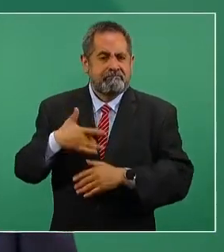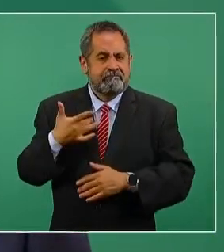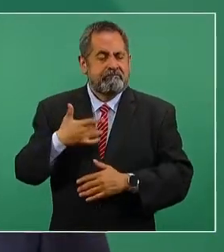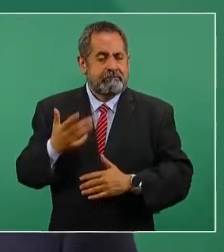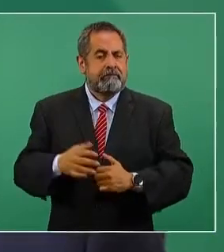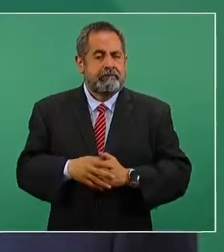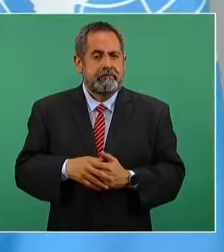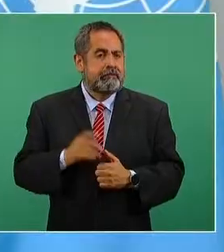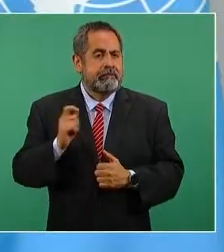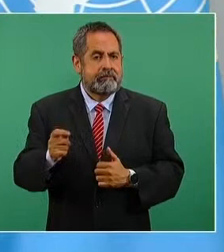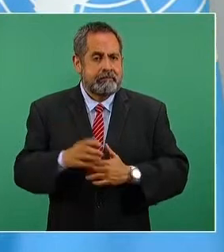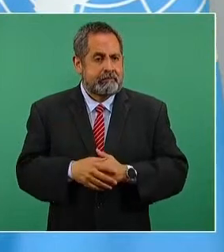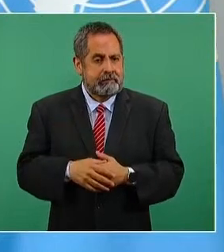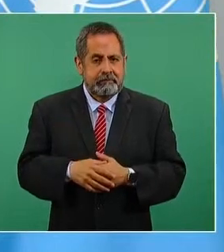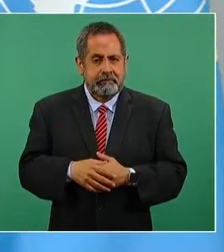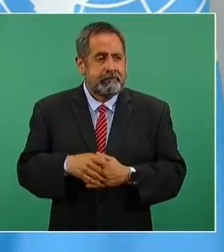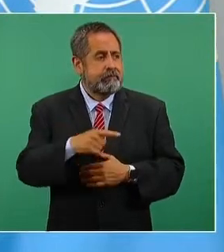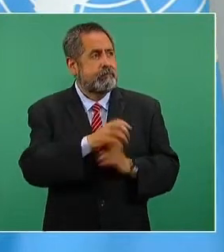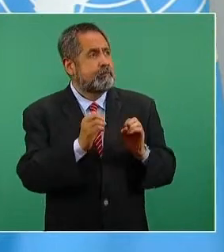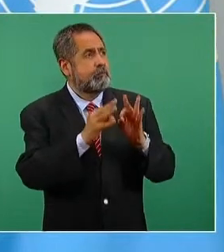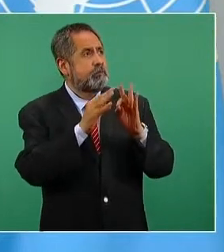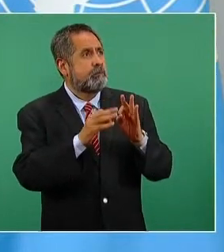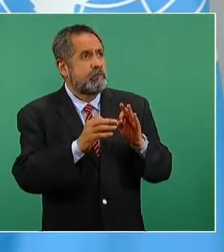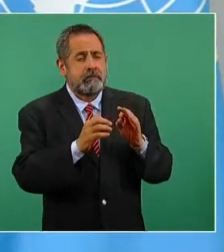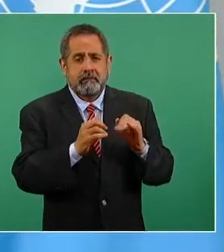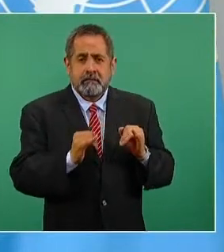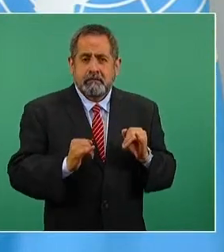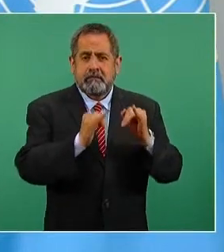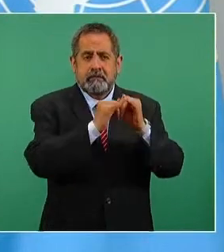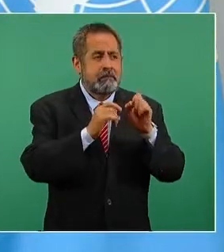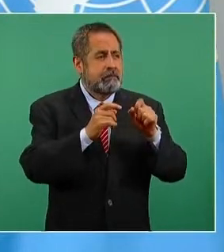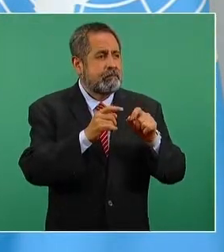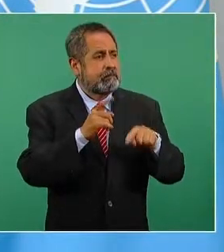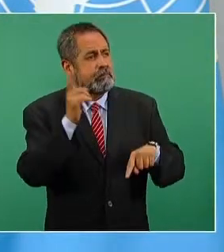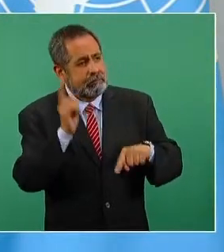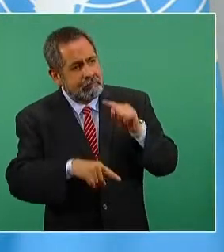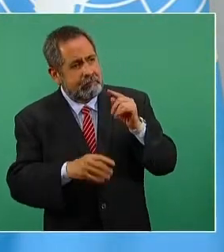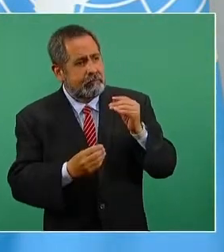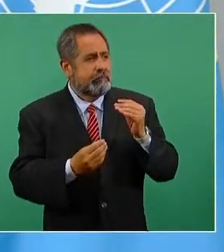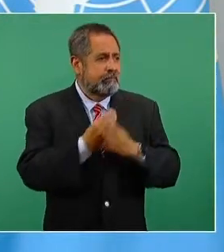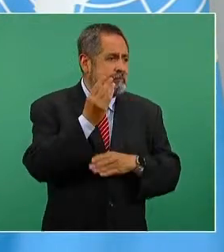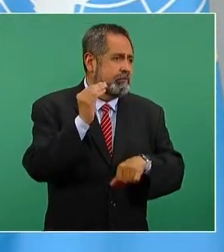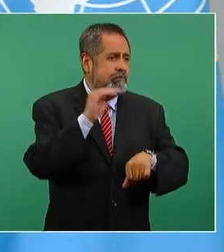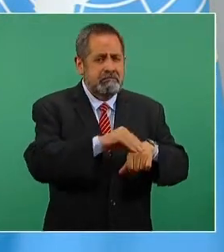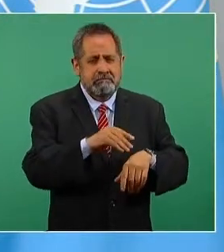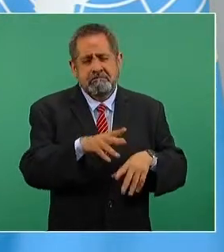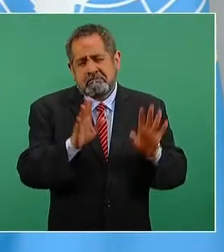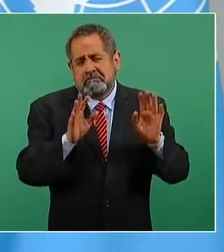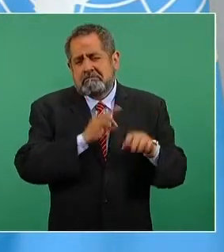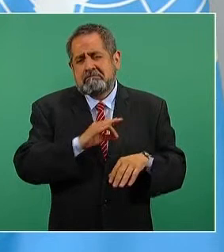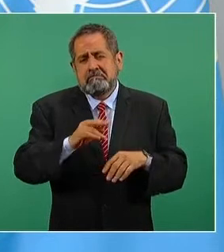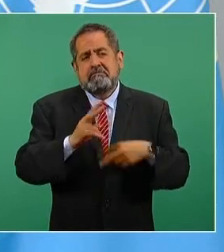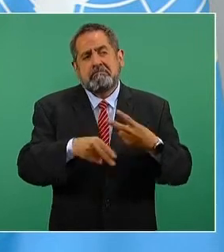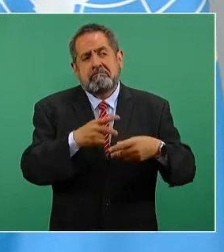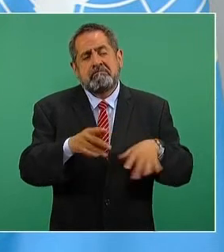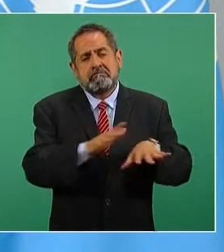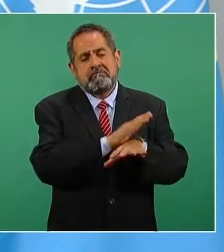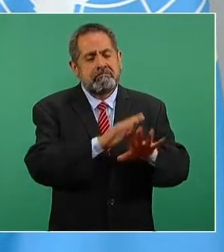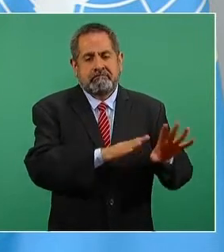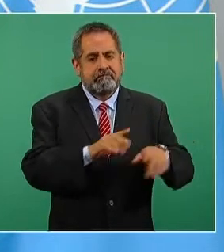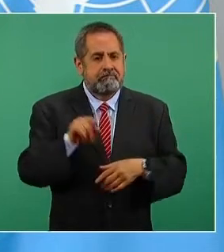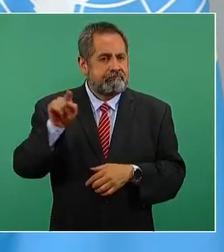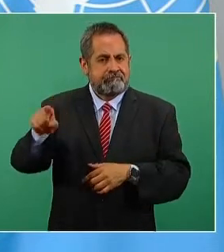Porque dejar organismos los pueden desaparecer, pero